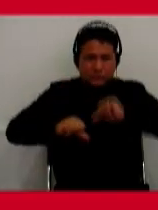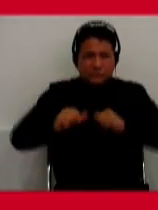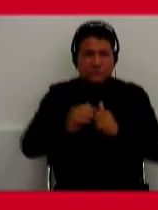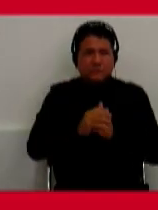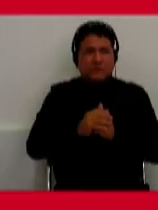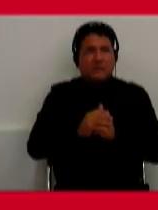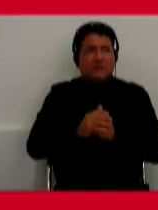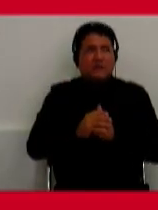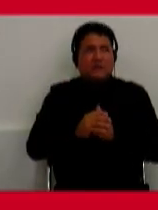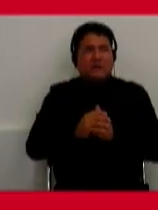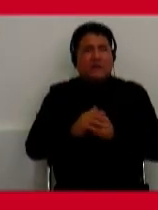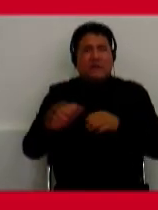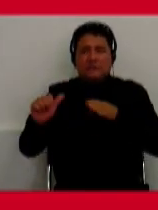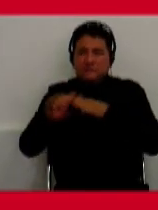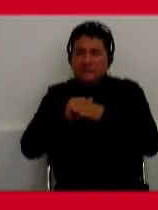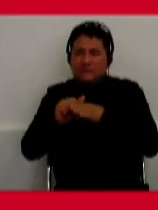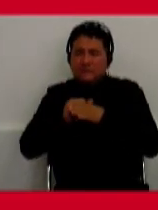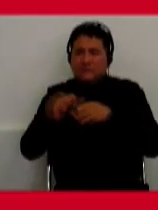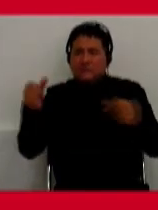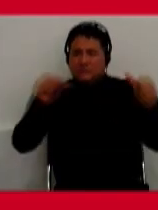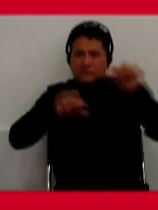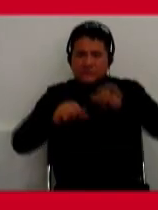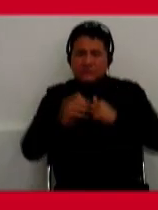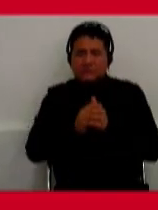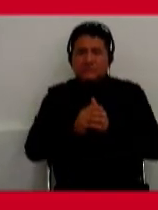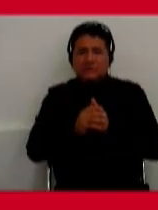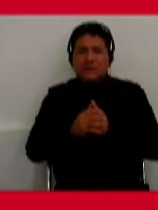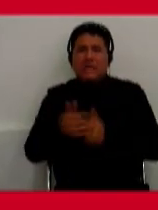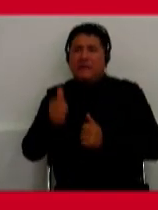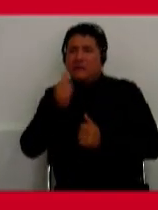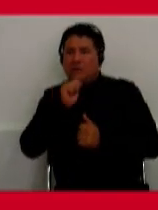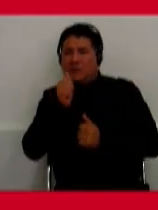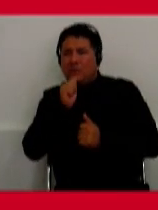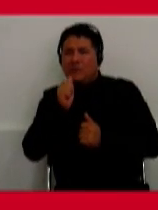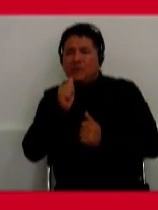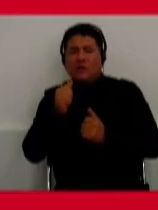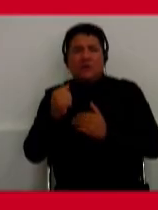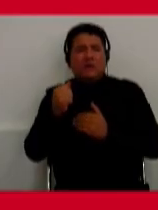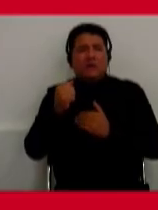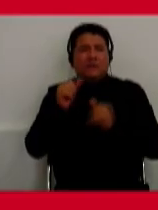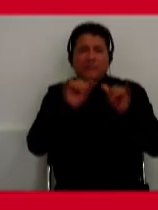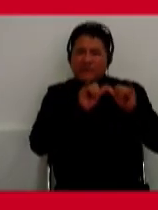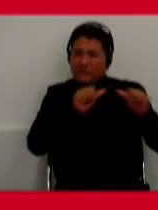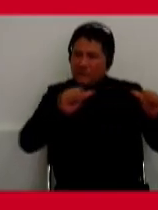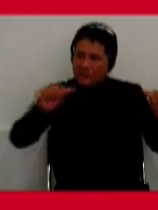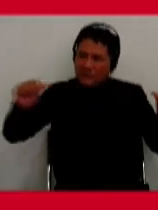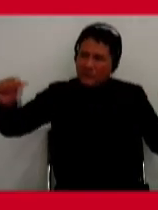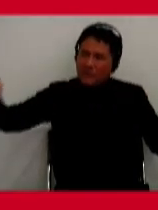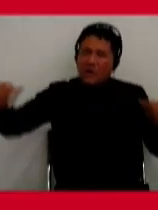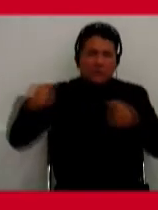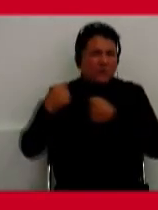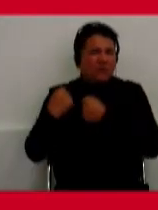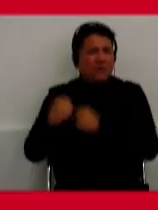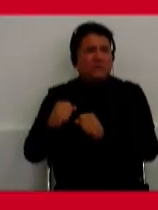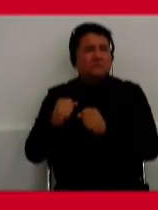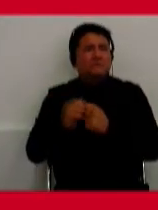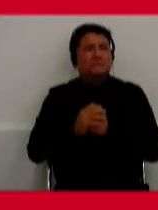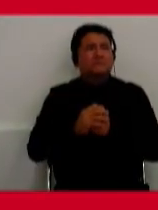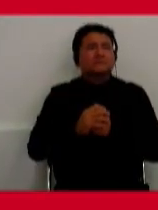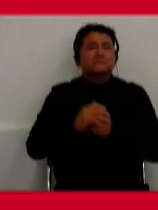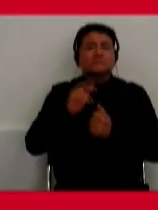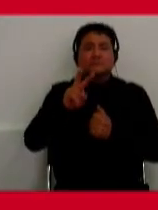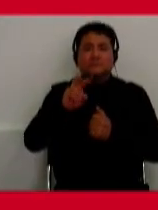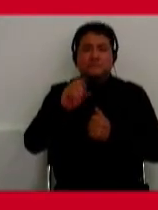y elásticas, estudios hidrogeológicos y medición de esfuerzos. Volcan ha invertido más de